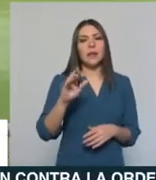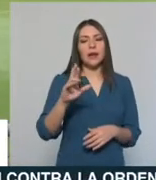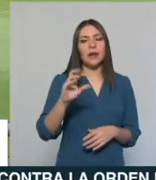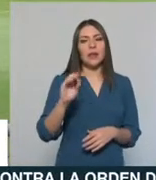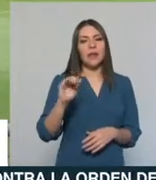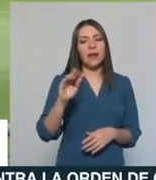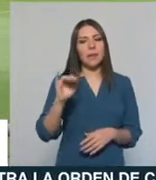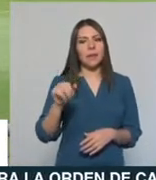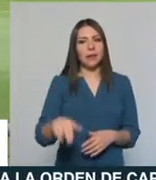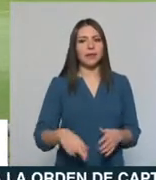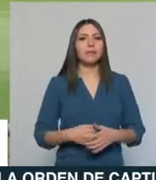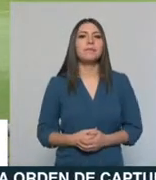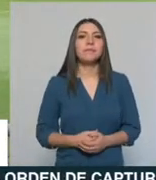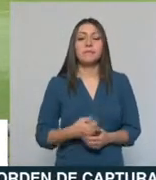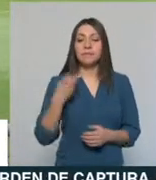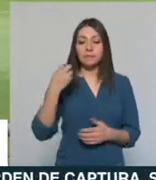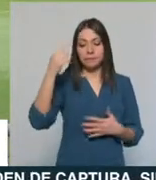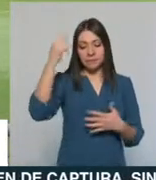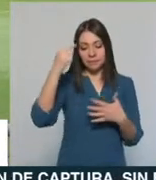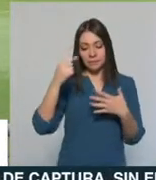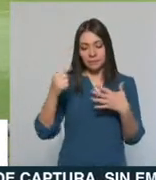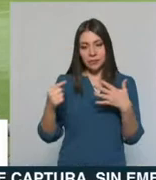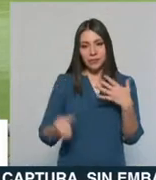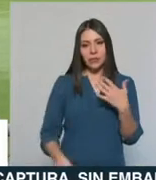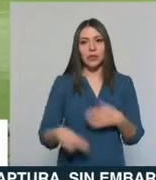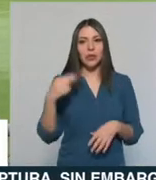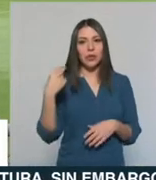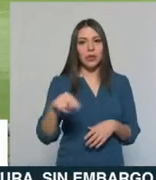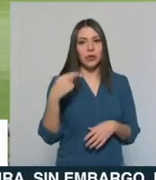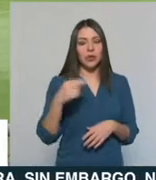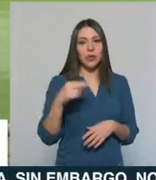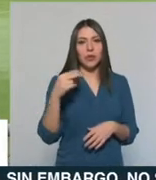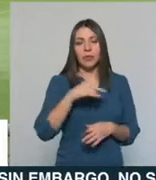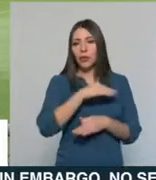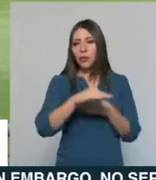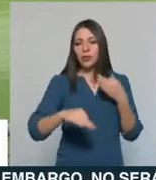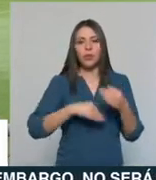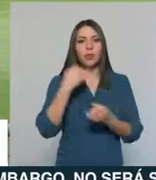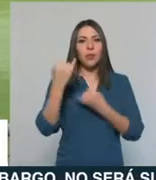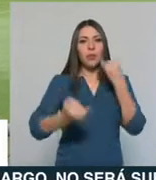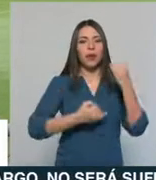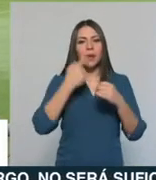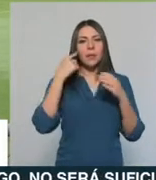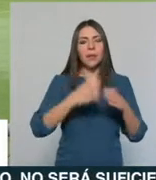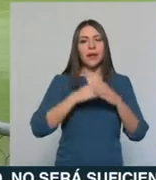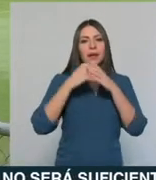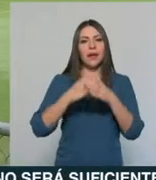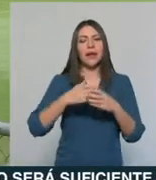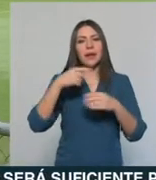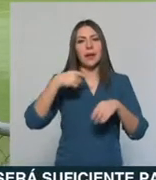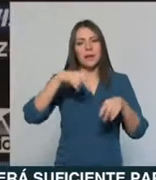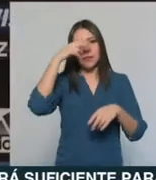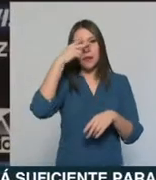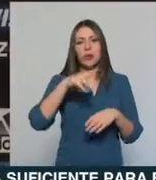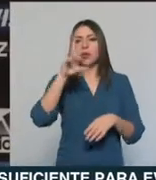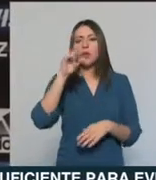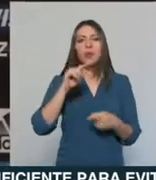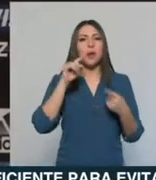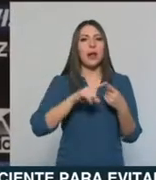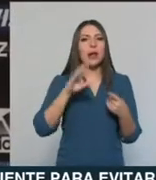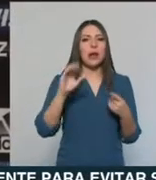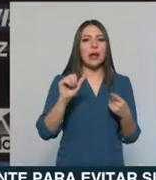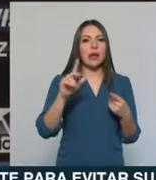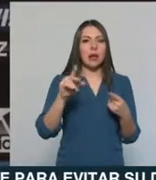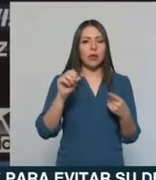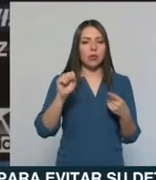selección mexicana rumbo a la Copa Oro. Ausentes Carlos Vela y Jesús Corona. Esto fue lo que dijo Gerardo Martino al respecto. En el